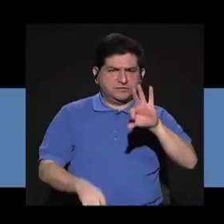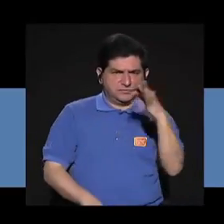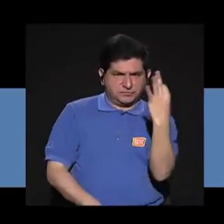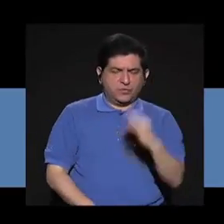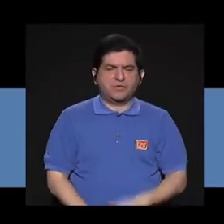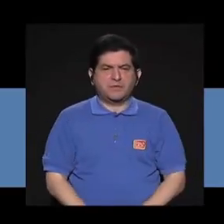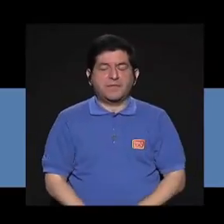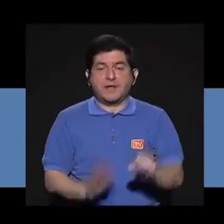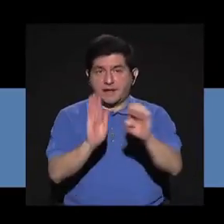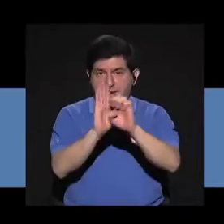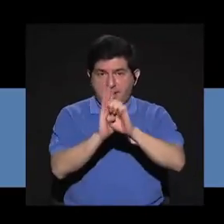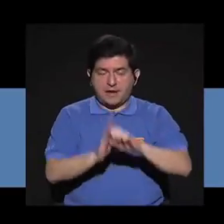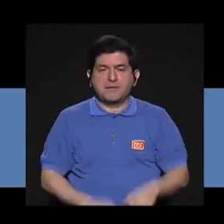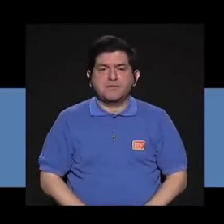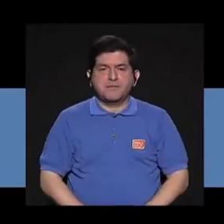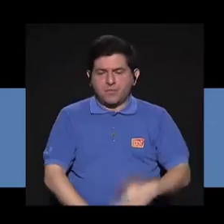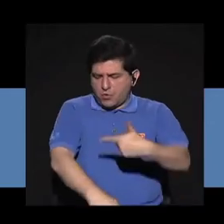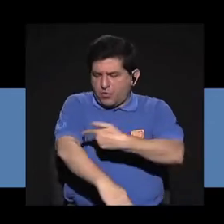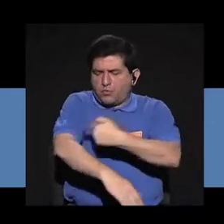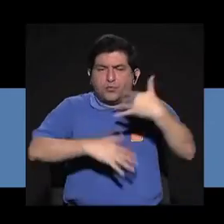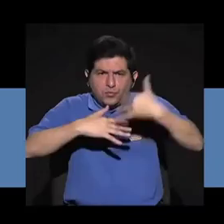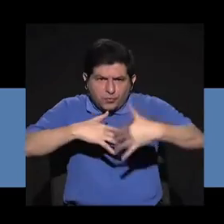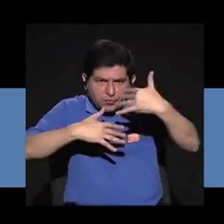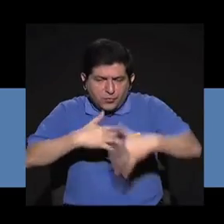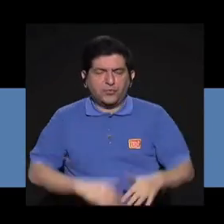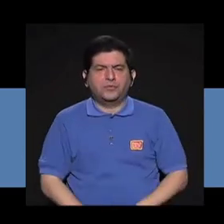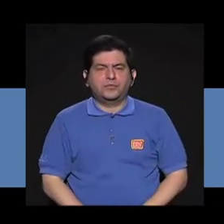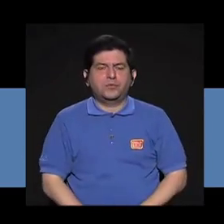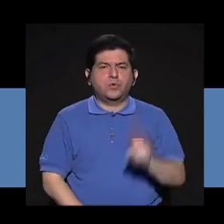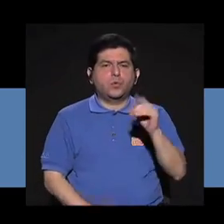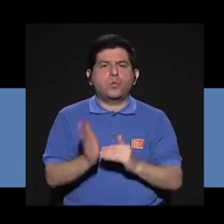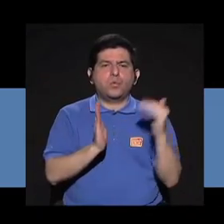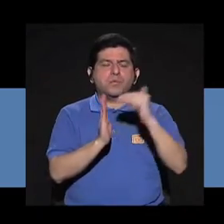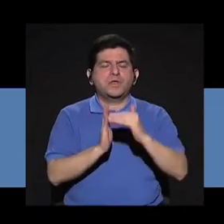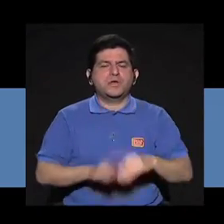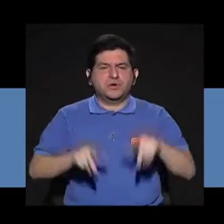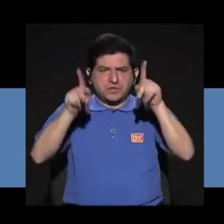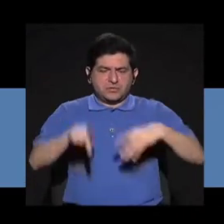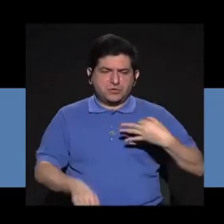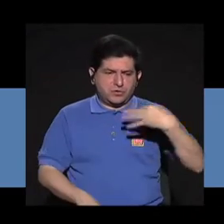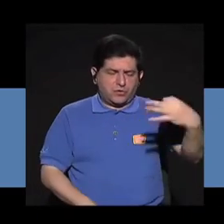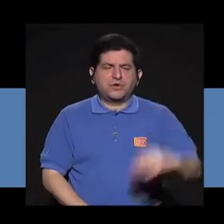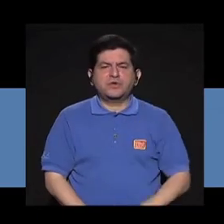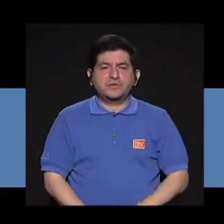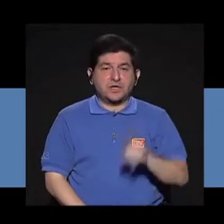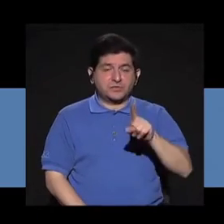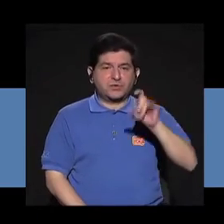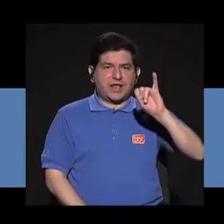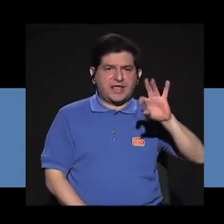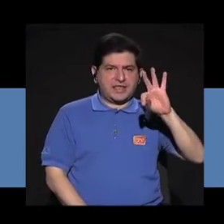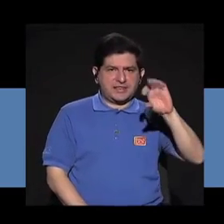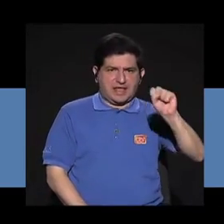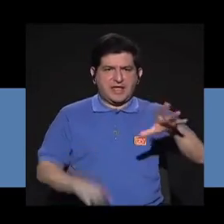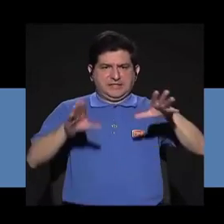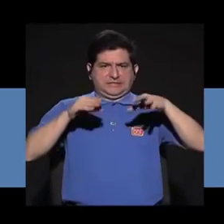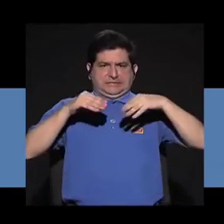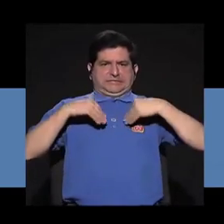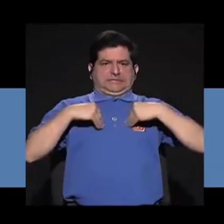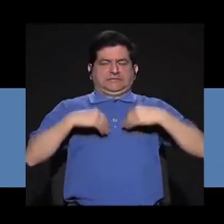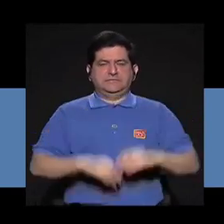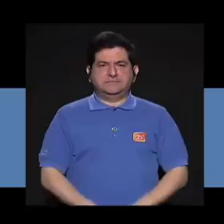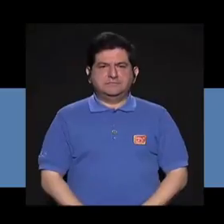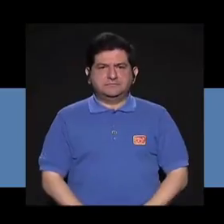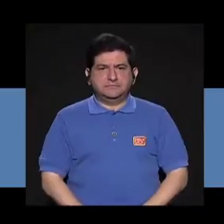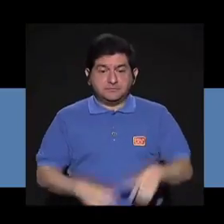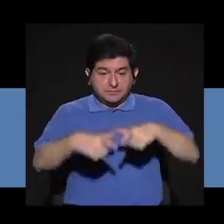sexuales, como las transfusiones de sangre. Cada día, más de 1 millón de personas contraen una infección de transmisión sexual.